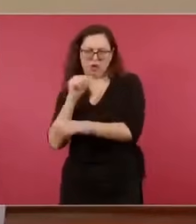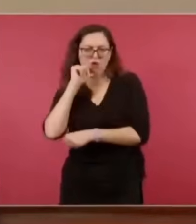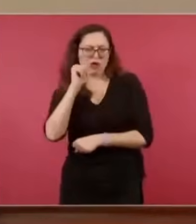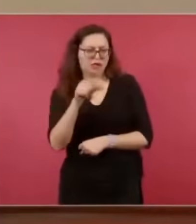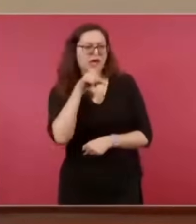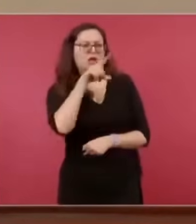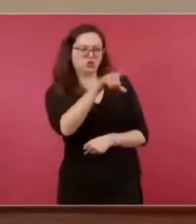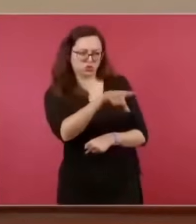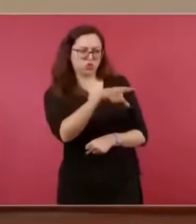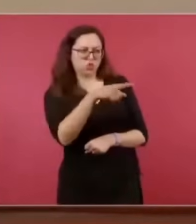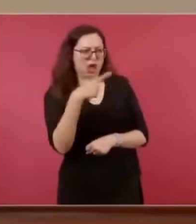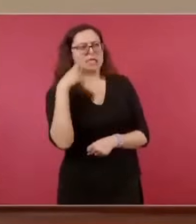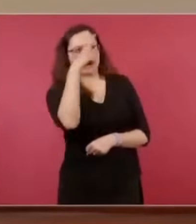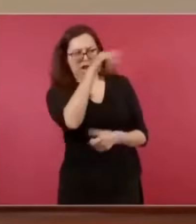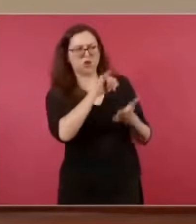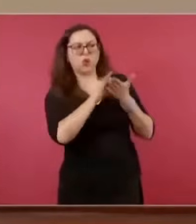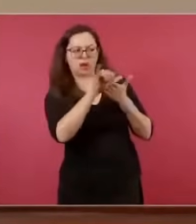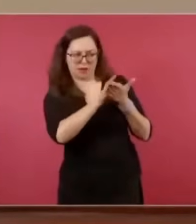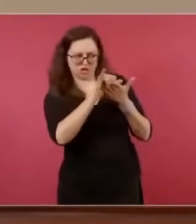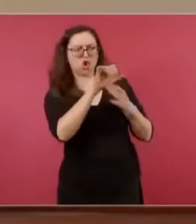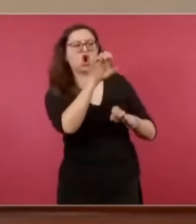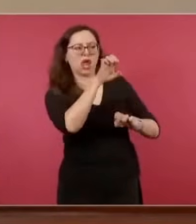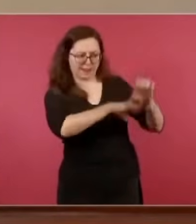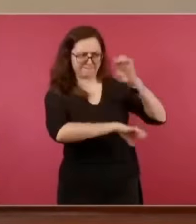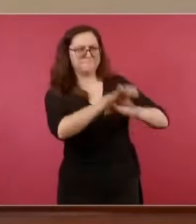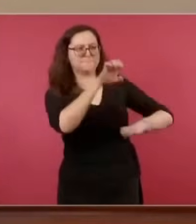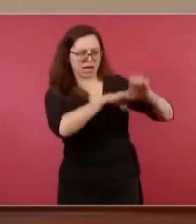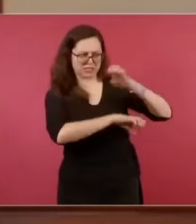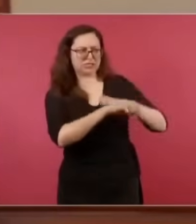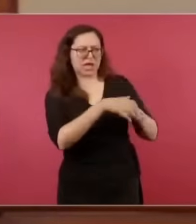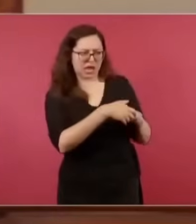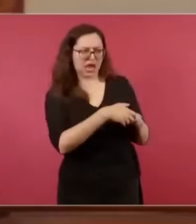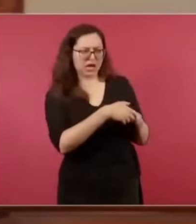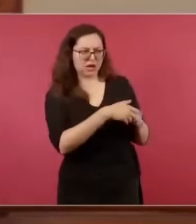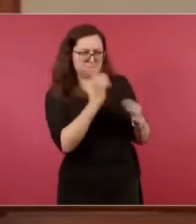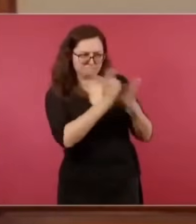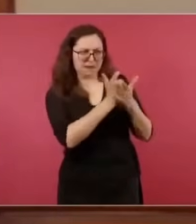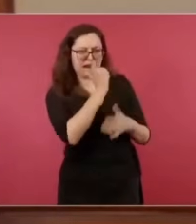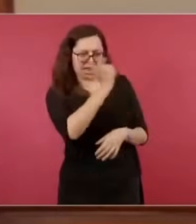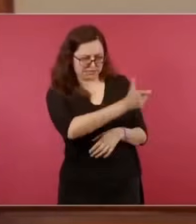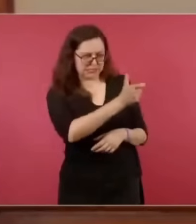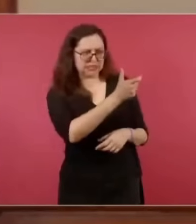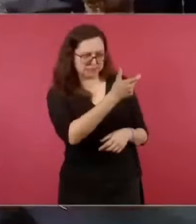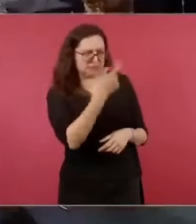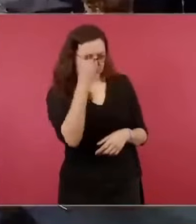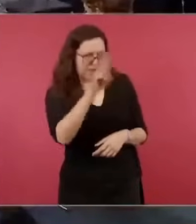Sí, para Premio Pulitzer. un premio Pulitzer, para que viniera a hacer.